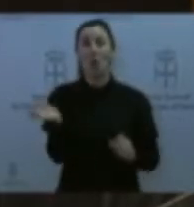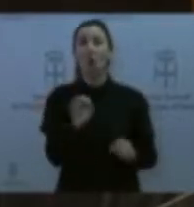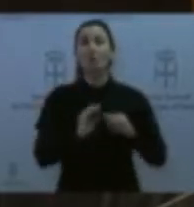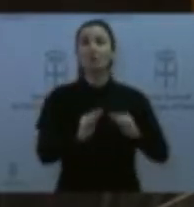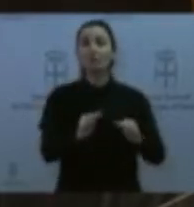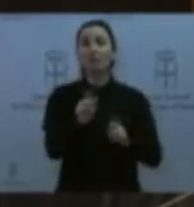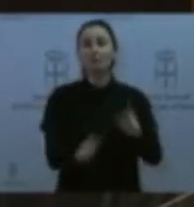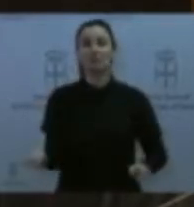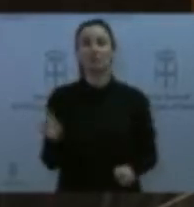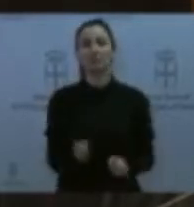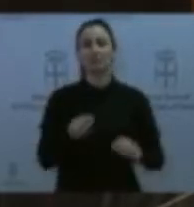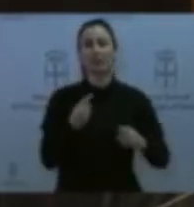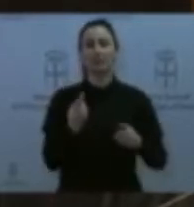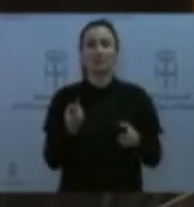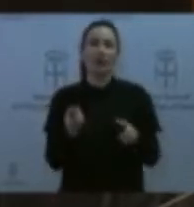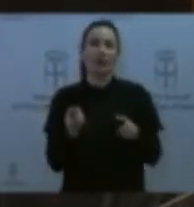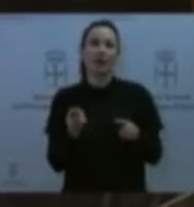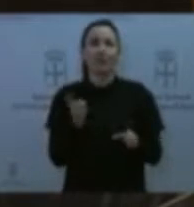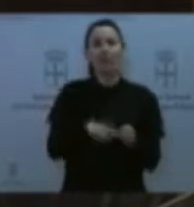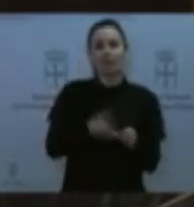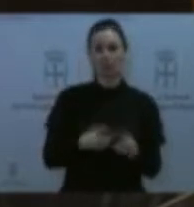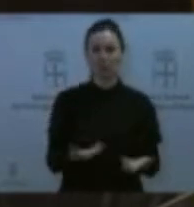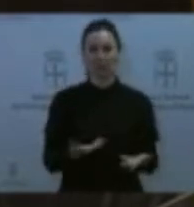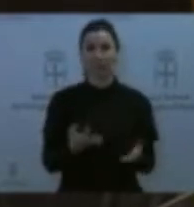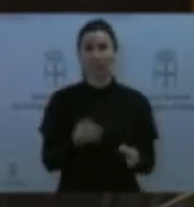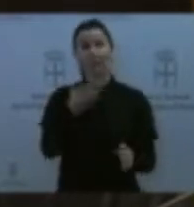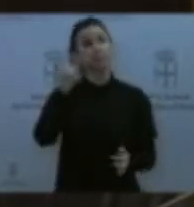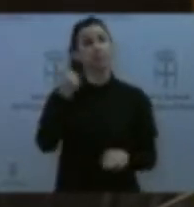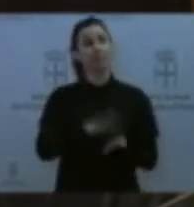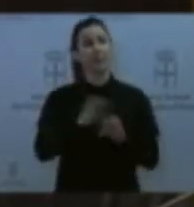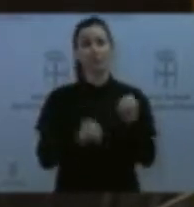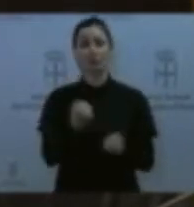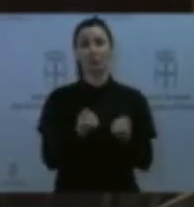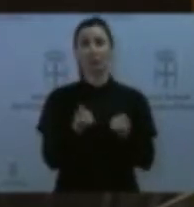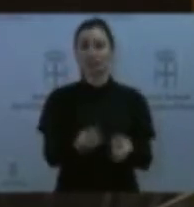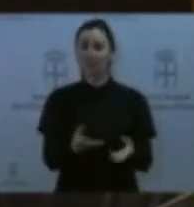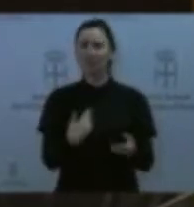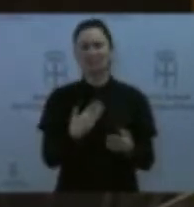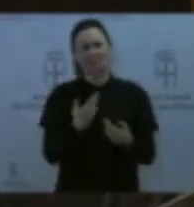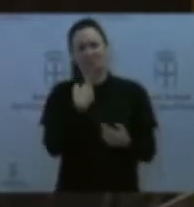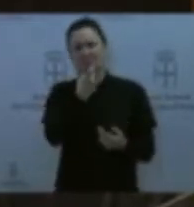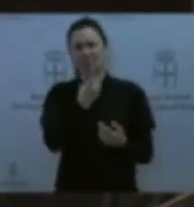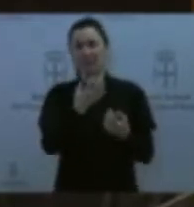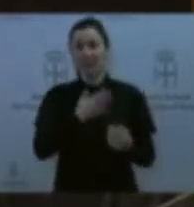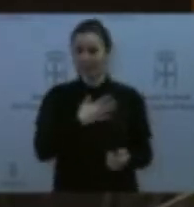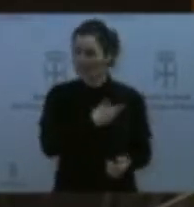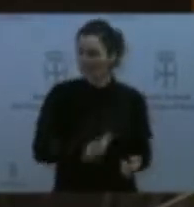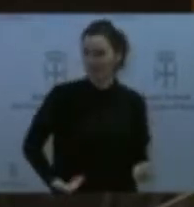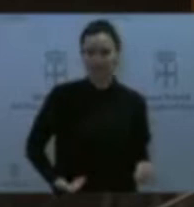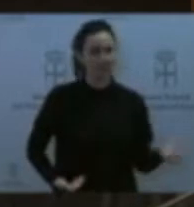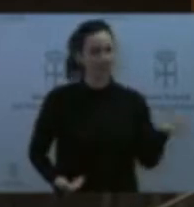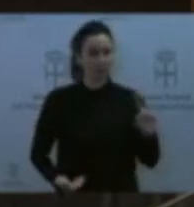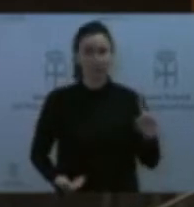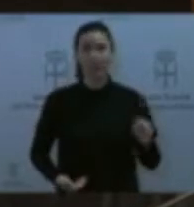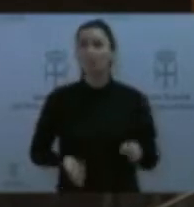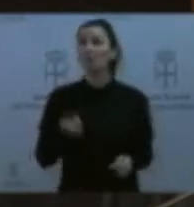de la flota de vehículos, puedo decirle que es difícil presumir de lo que no es de uno. Yo solamente nos dedicamos desde el Servicio de Salud a